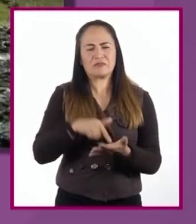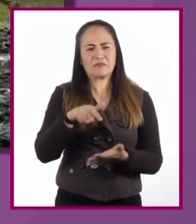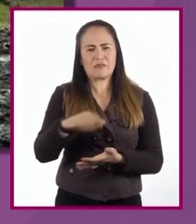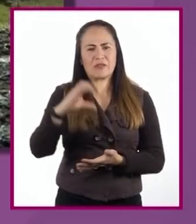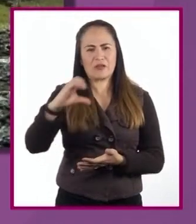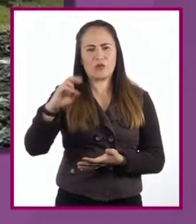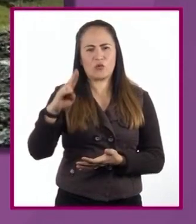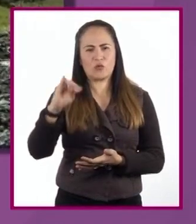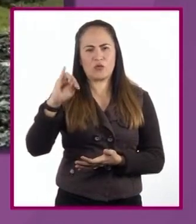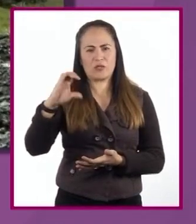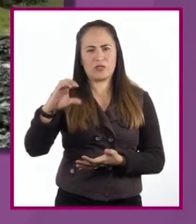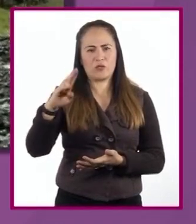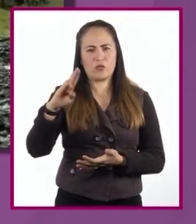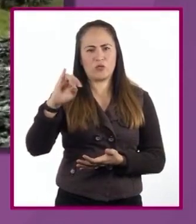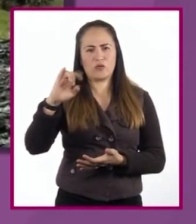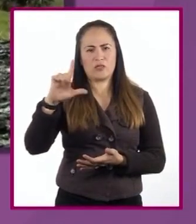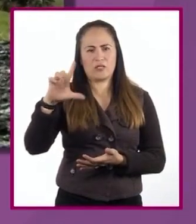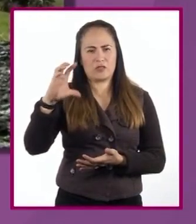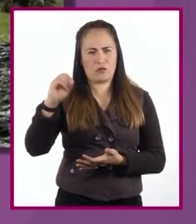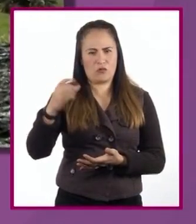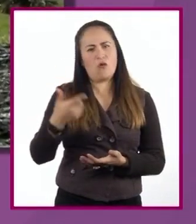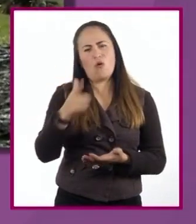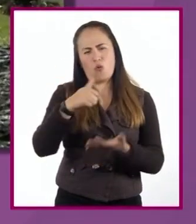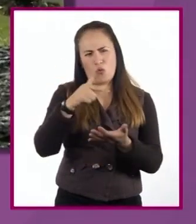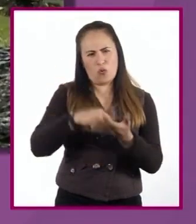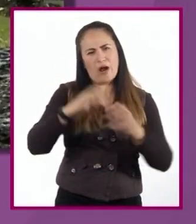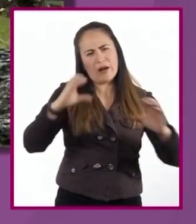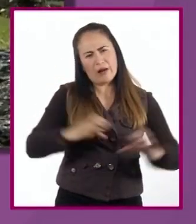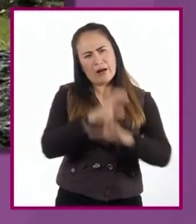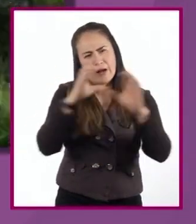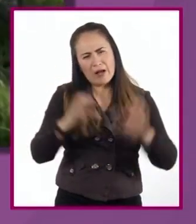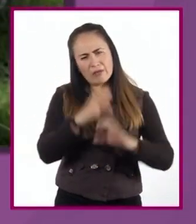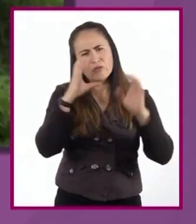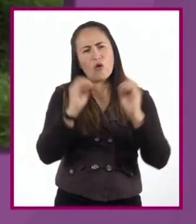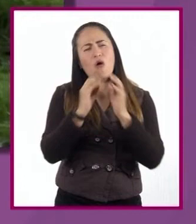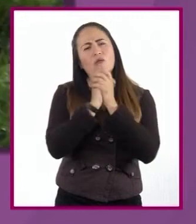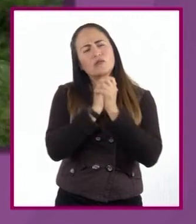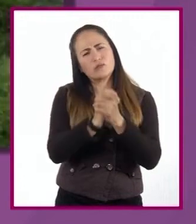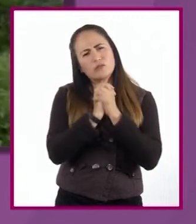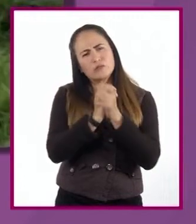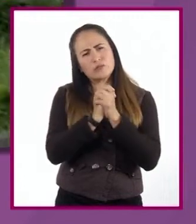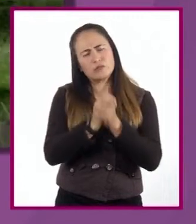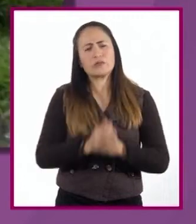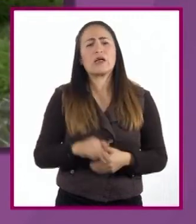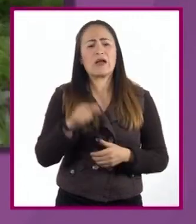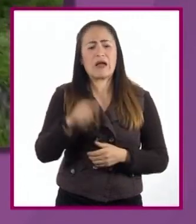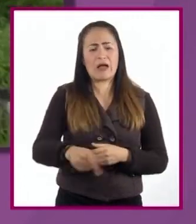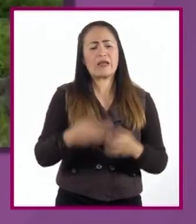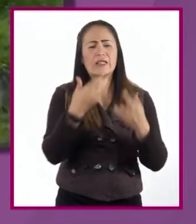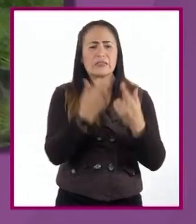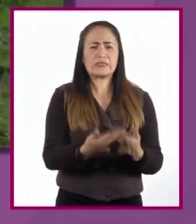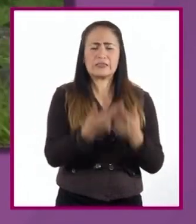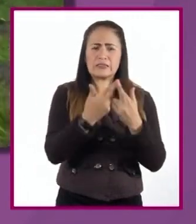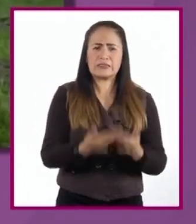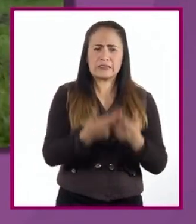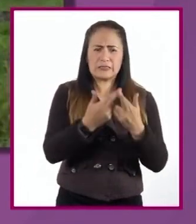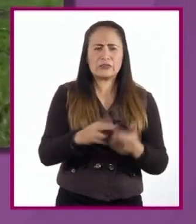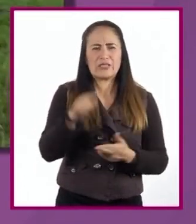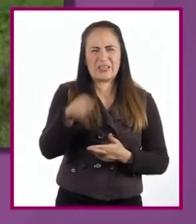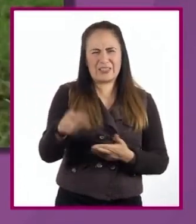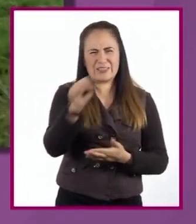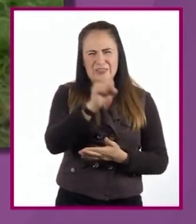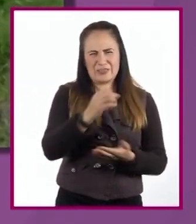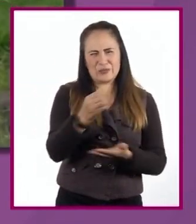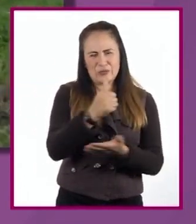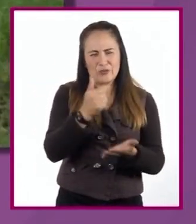De la milenaria Cuicuilco, o lugar de cantos o ruegos en náhuatl, perviven sus vestigios en el suroeste de la actual Ciudad de México.